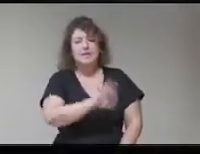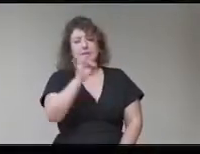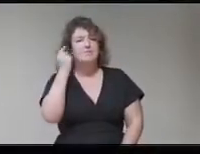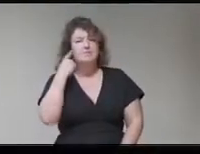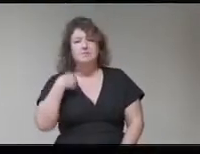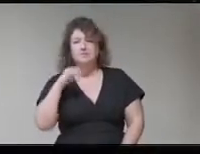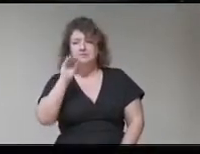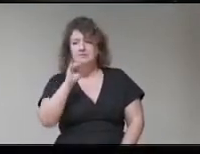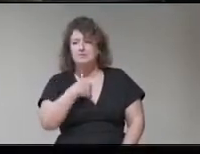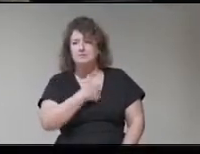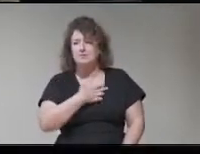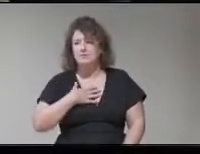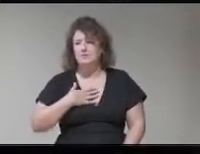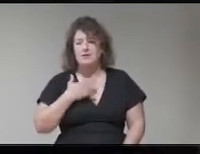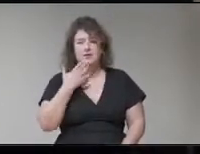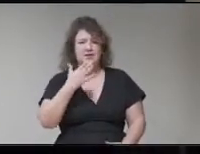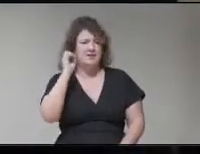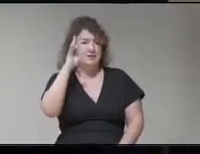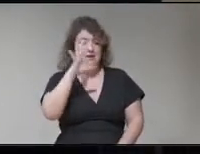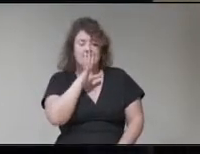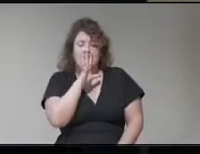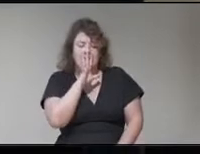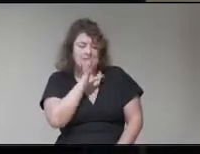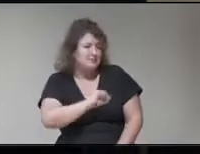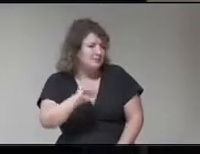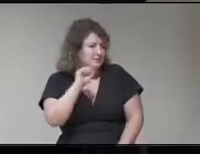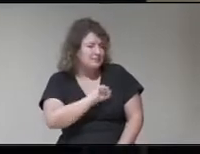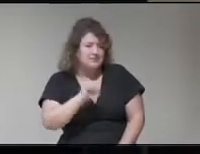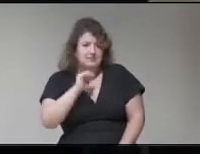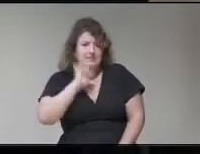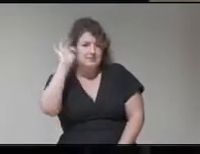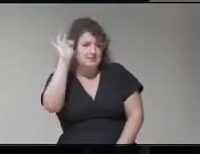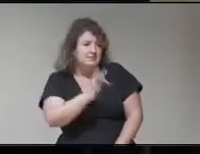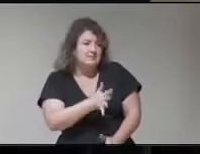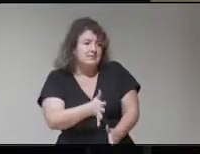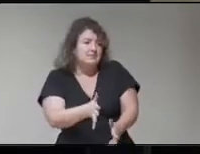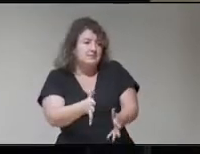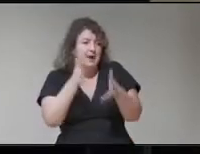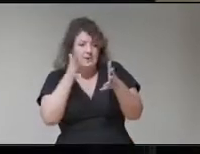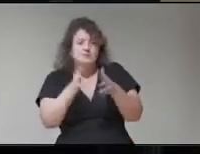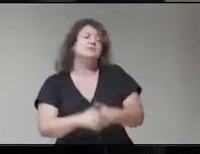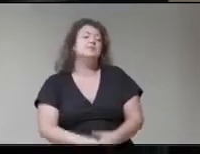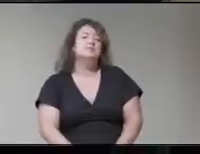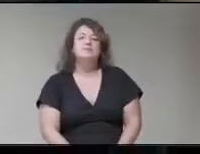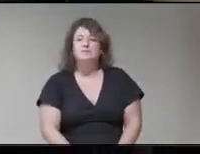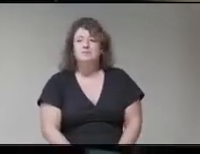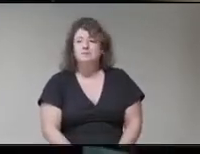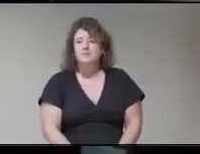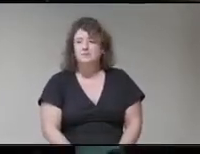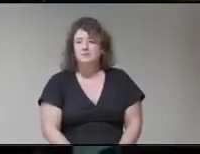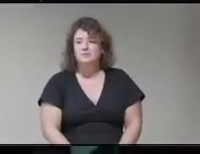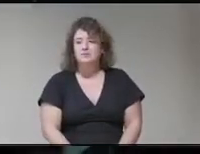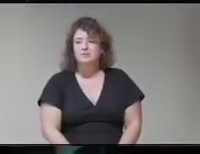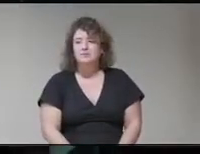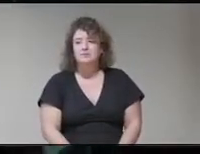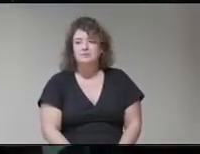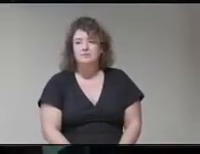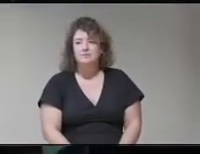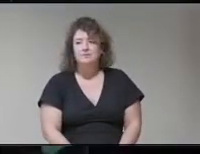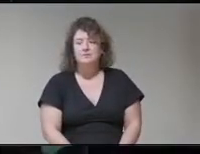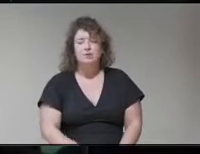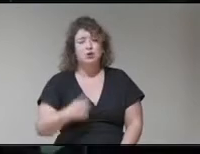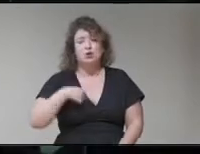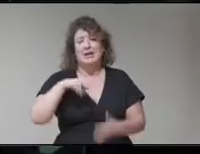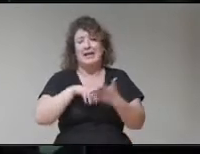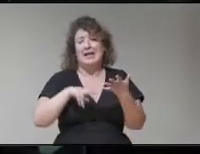Buenas tardes y muchas gracias por la fascinante charla que me ha encantado. Y tengo 2 preguntas, pero muy relacionadas. He leído